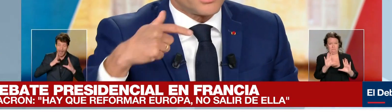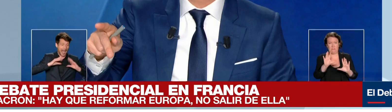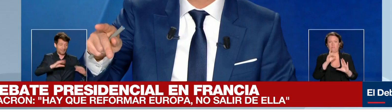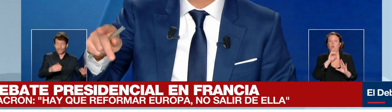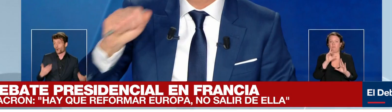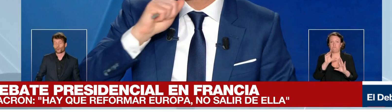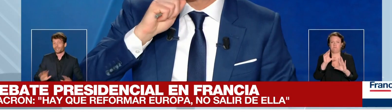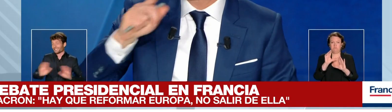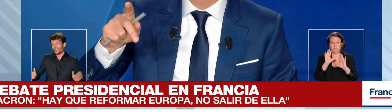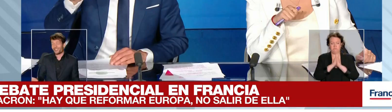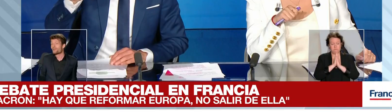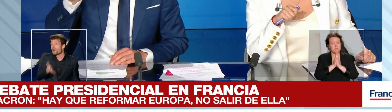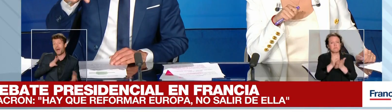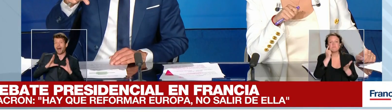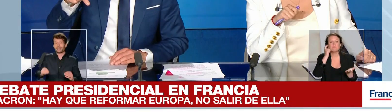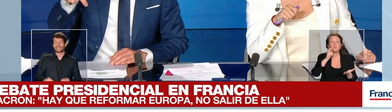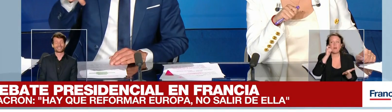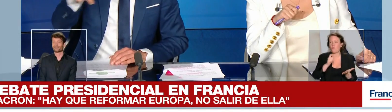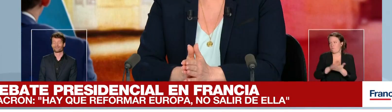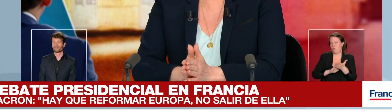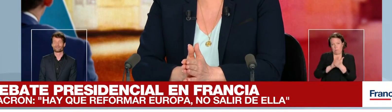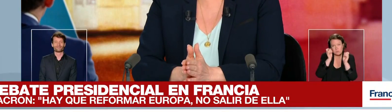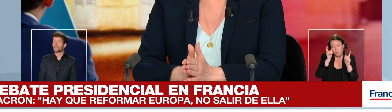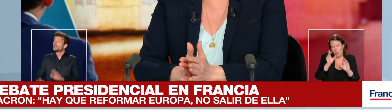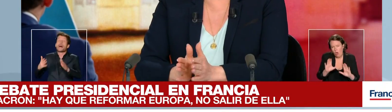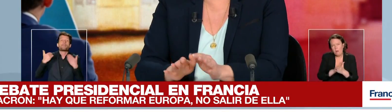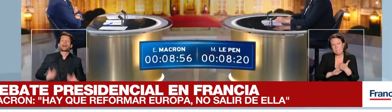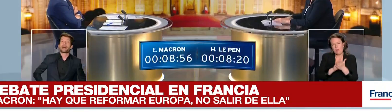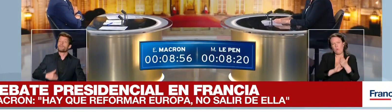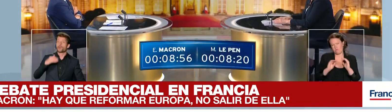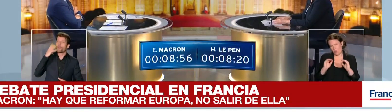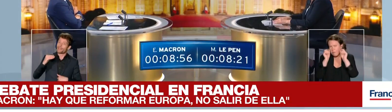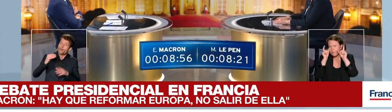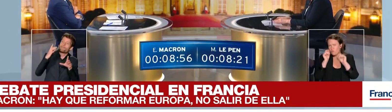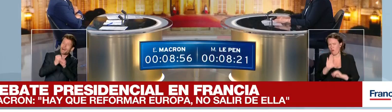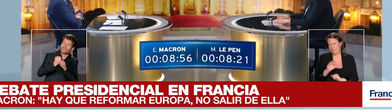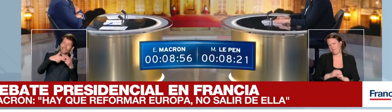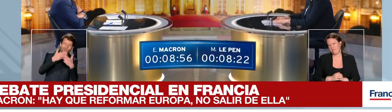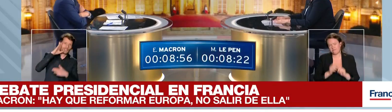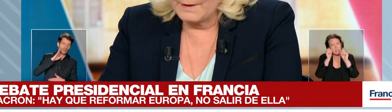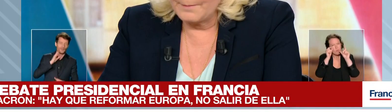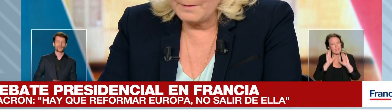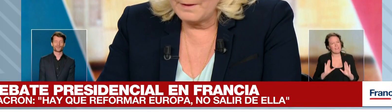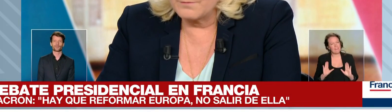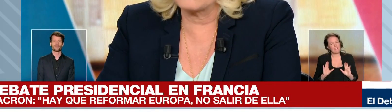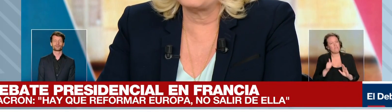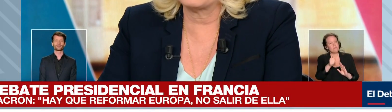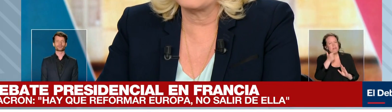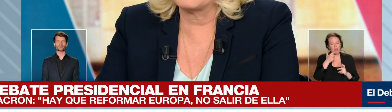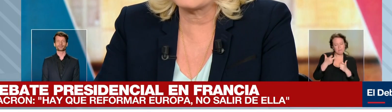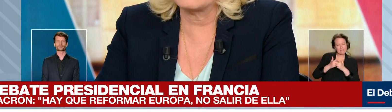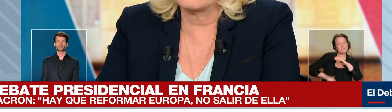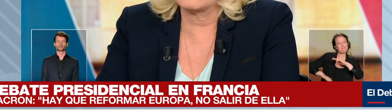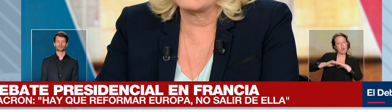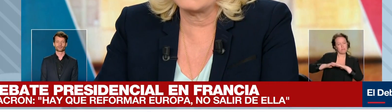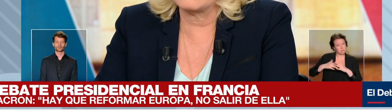No veo cómo se puede aplicar su dispositivo el día de hoy. Algunos segundos, señora Le Pen, para responder. Para contestar. Si hay algo sorprendente, usted bloquea